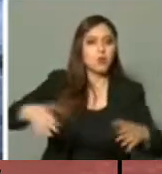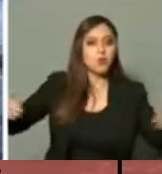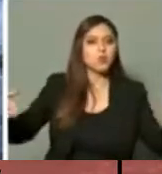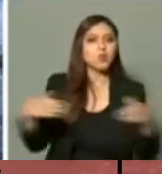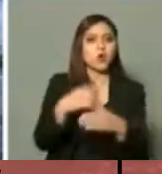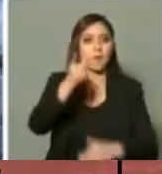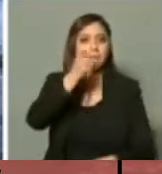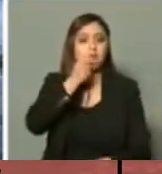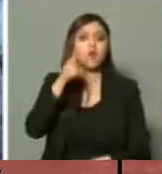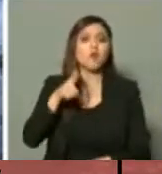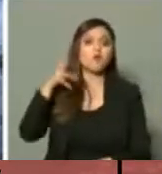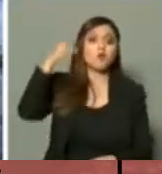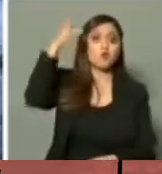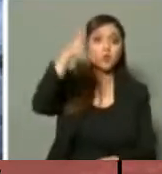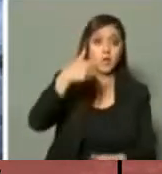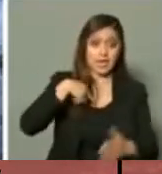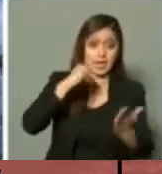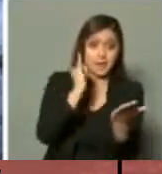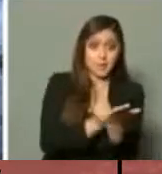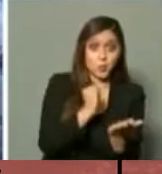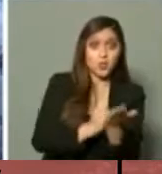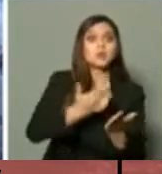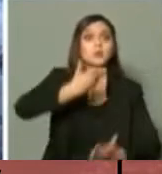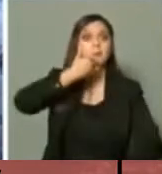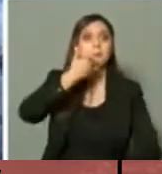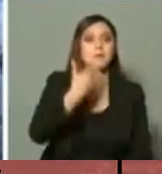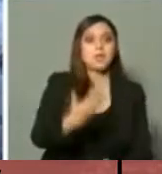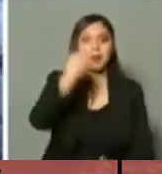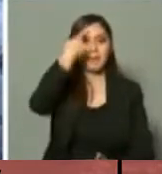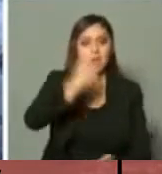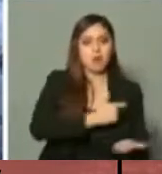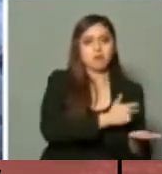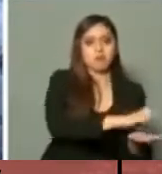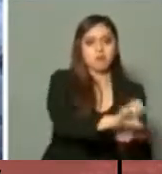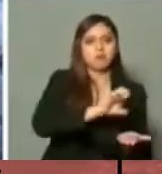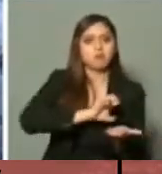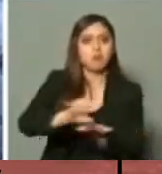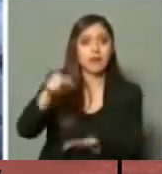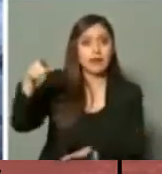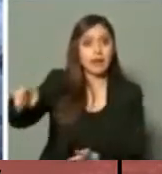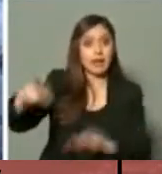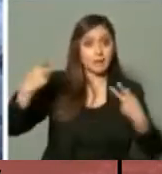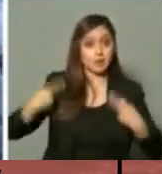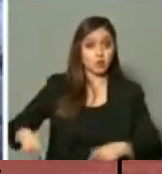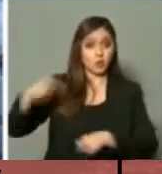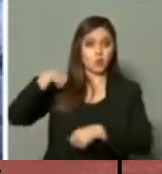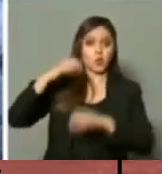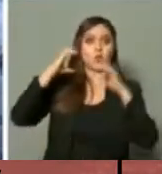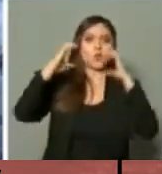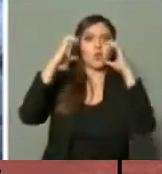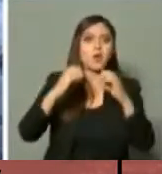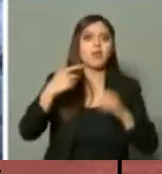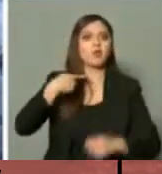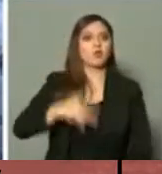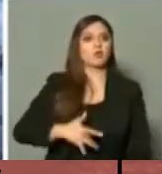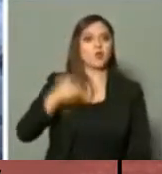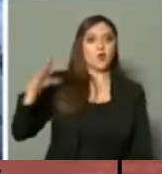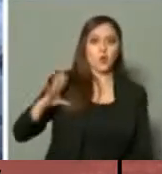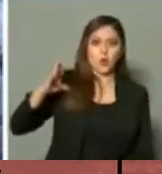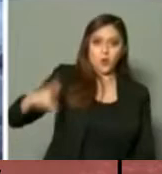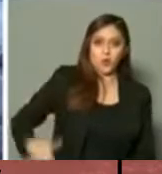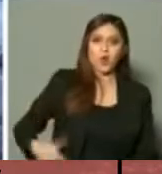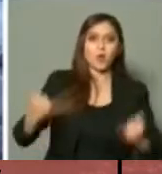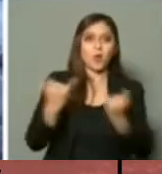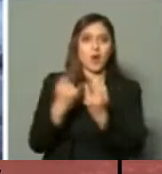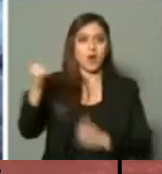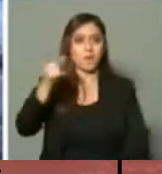día de mañana nuestros impuestos estén adecuados de la manera correcta y sean ellos los que nos cuiden, nosotros orgullosos de ellos y ellos sintiéndose orgullosos de